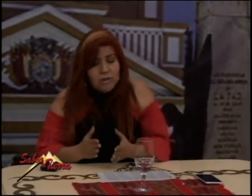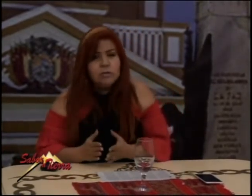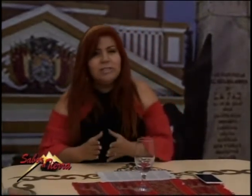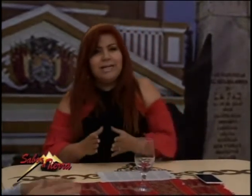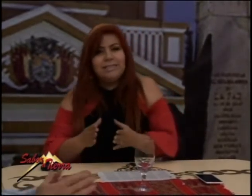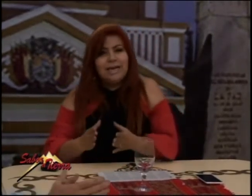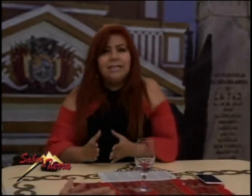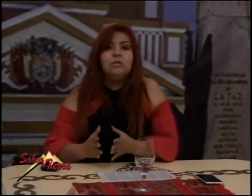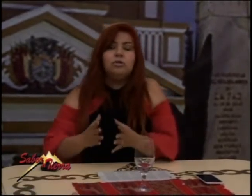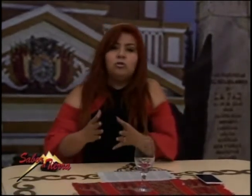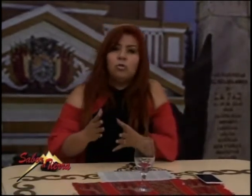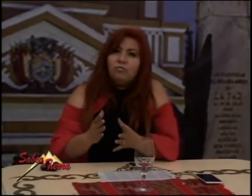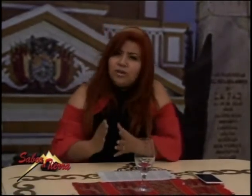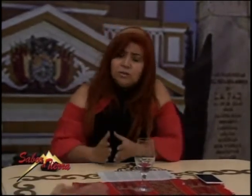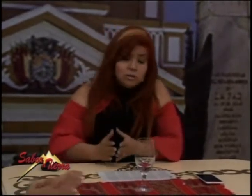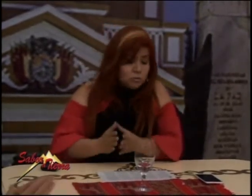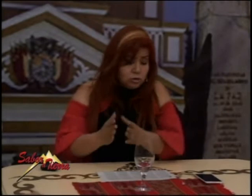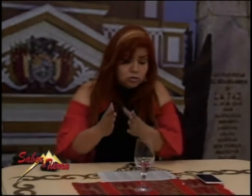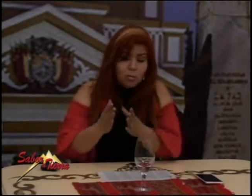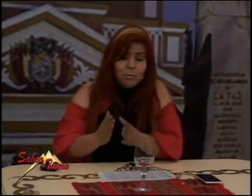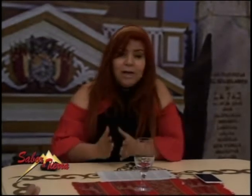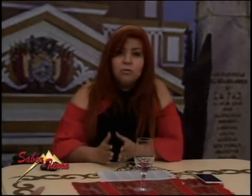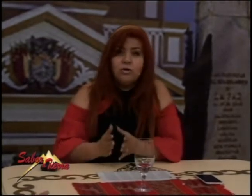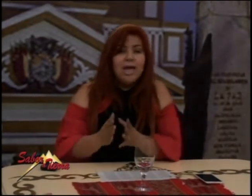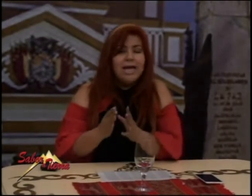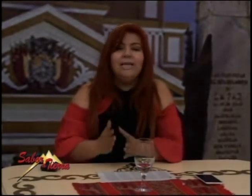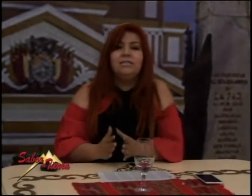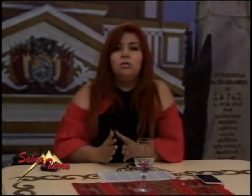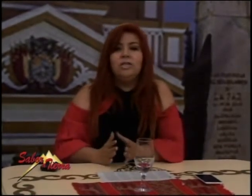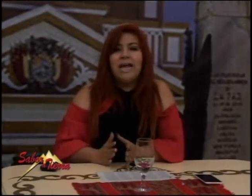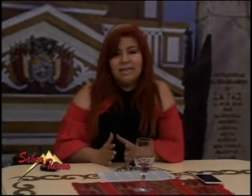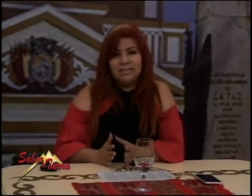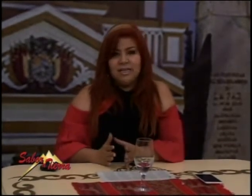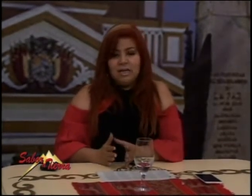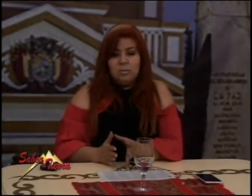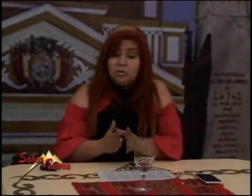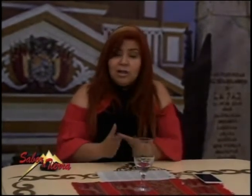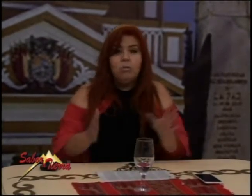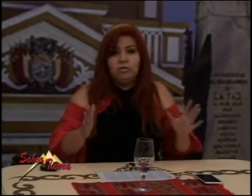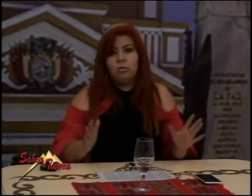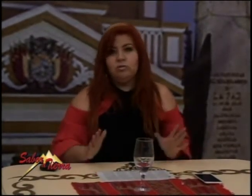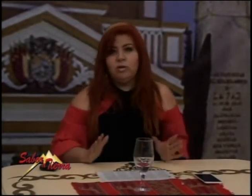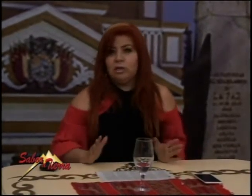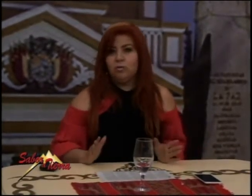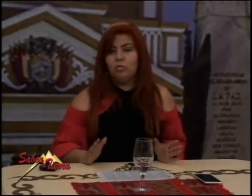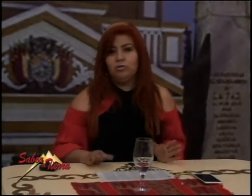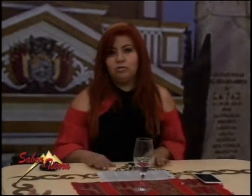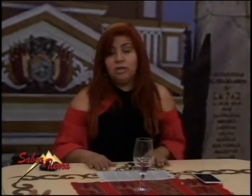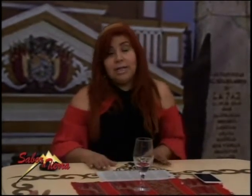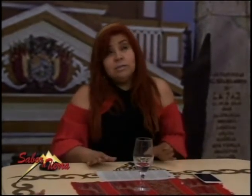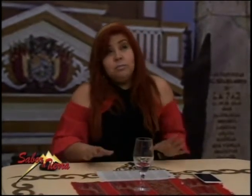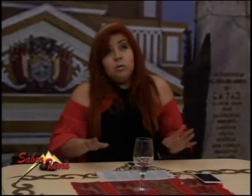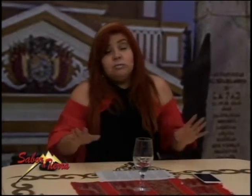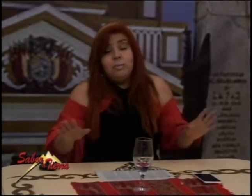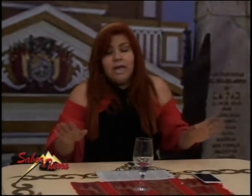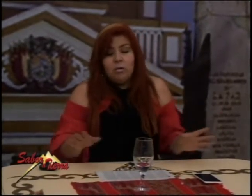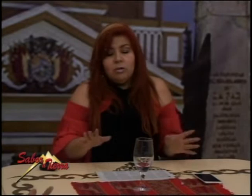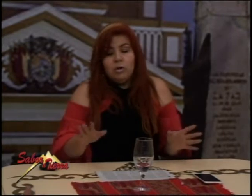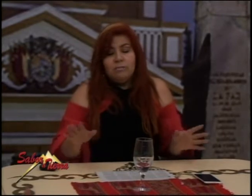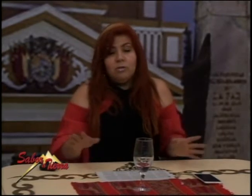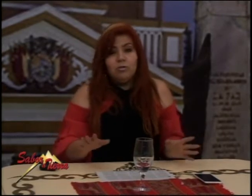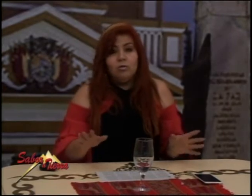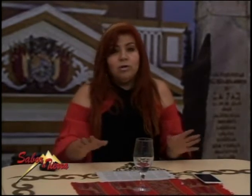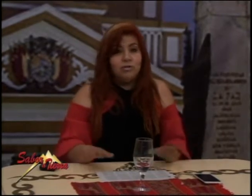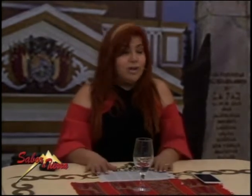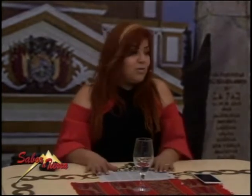con todas nuestras taras y nuestros conflictos y nuestros complejos e inseguridades. Pero estamos evolucionando como sociedad. Yo espero